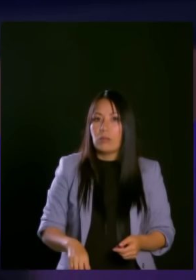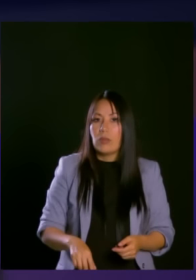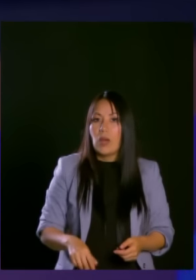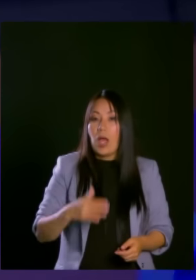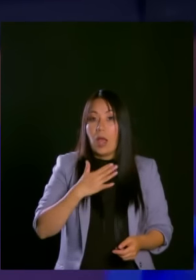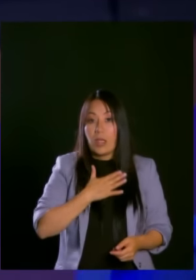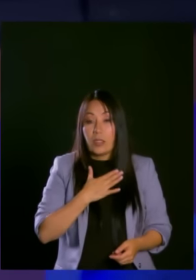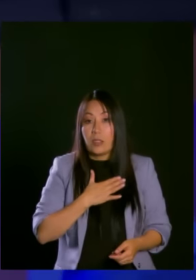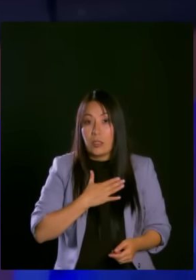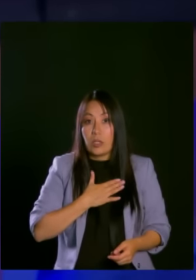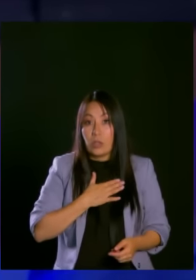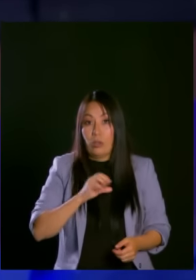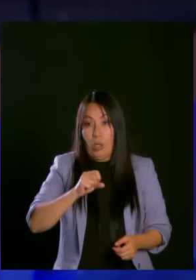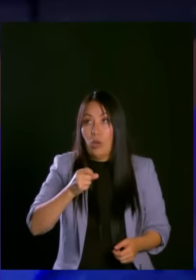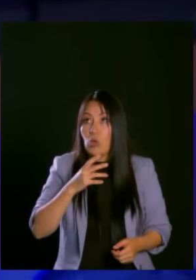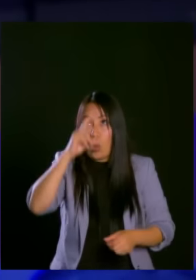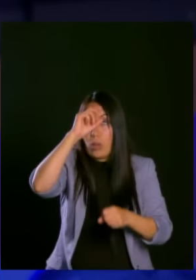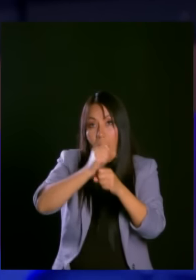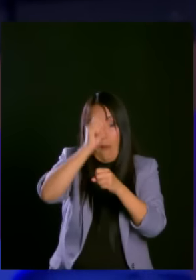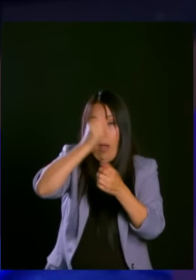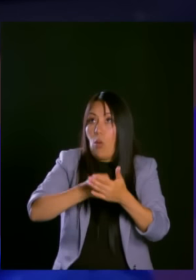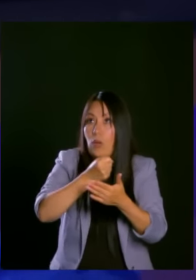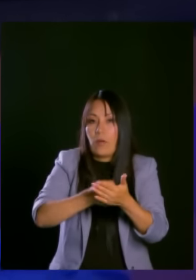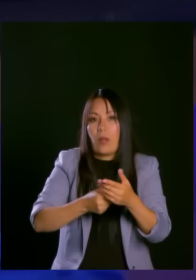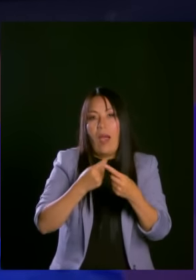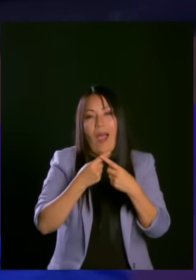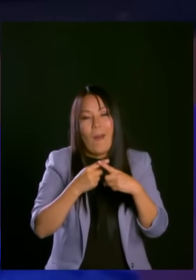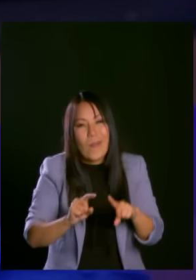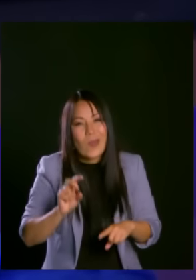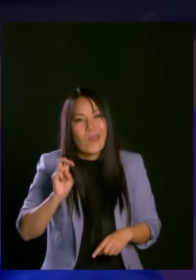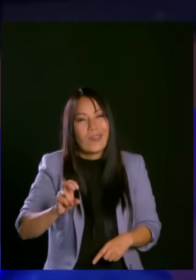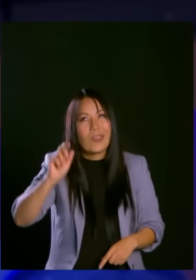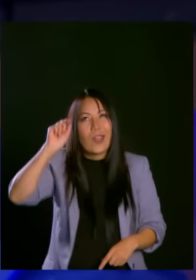tengas que recordar constantemente, que hay que seguirlas haciendo.